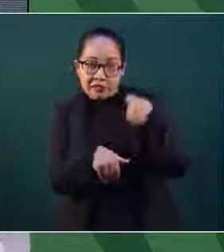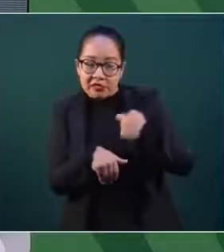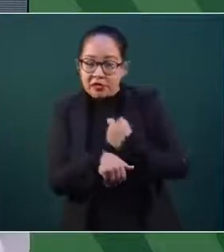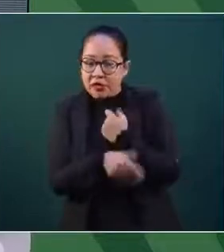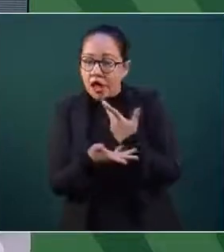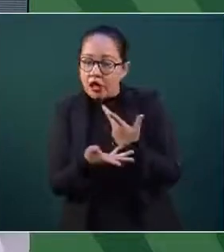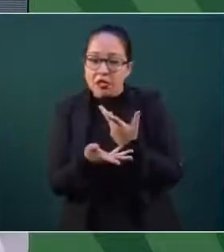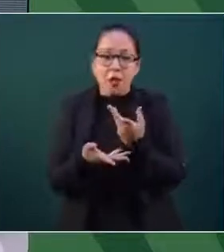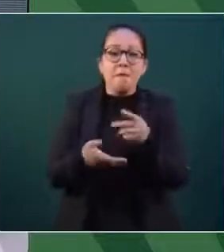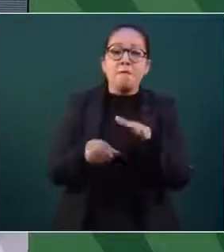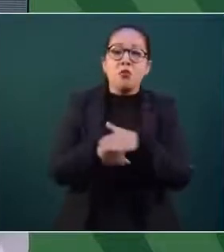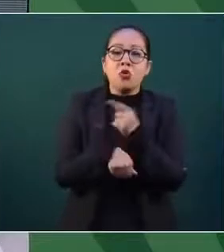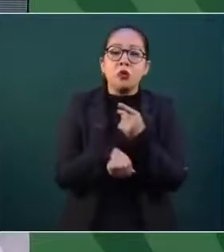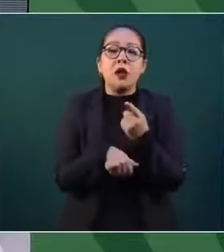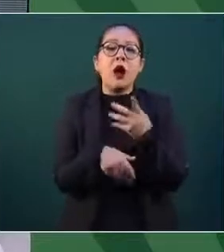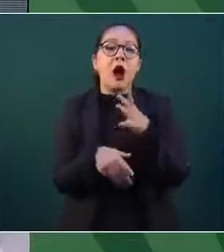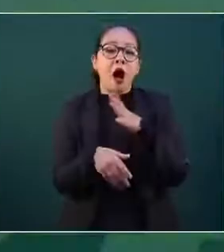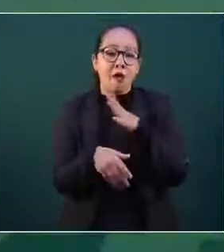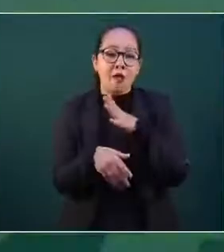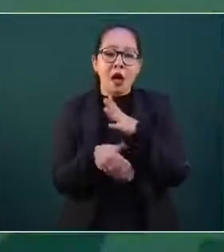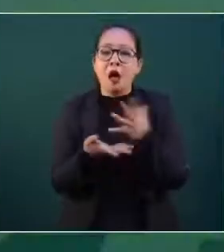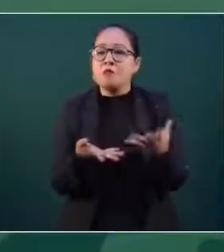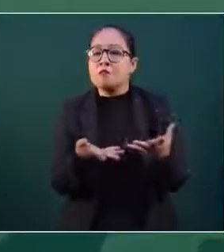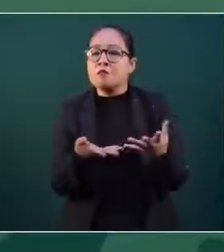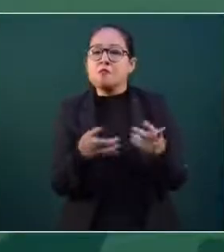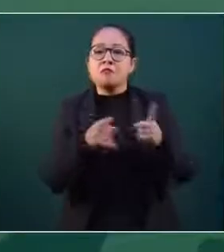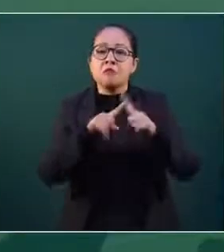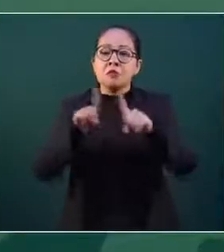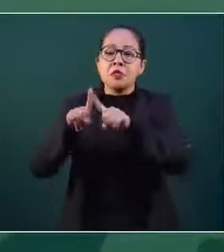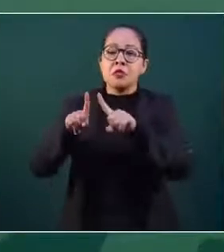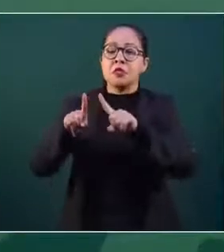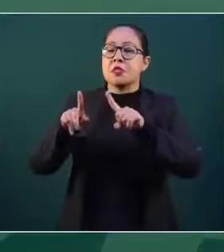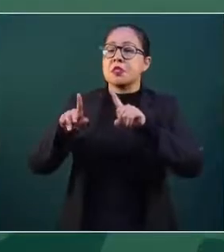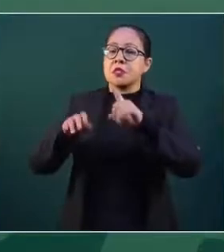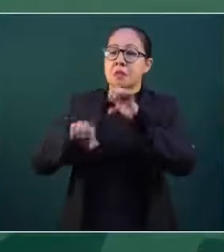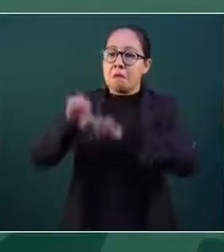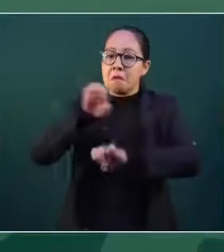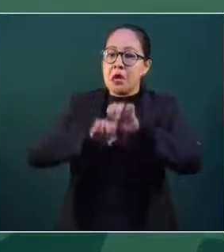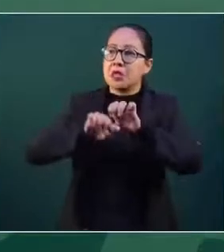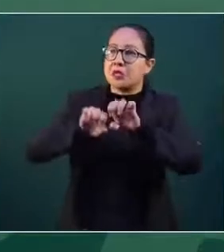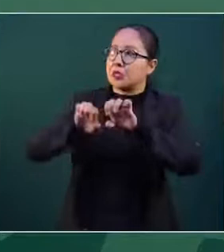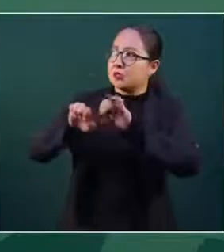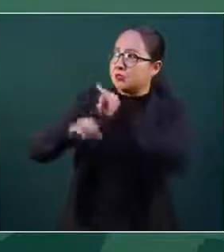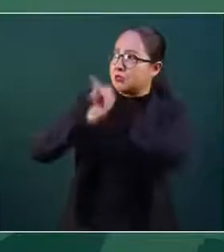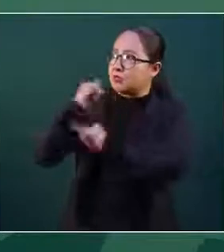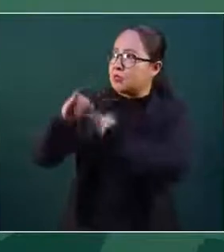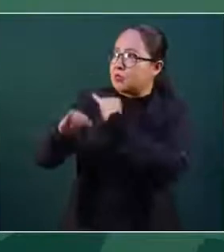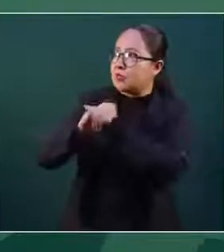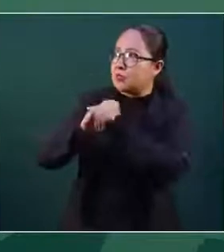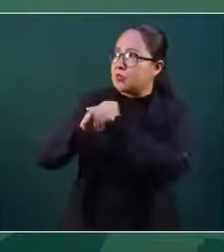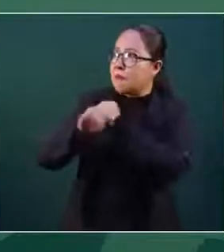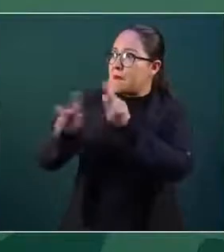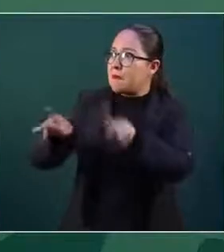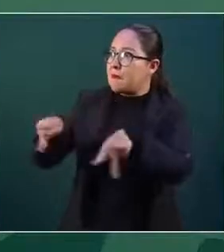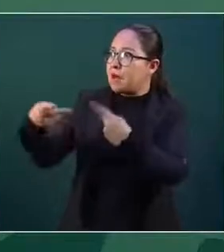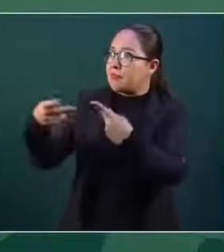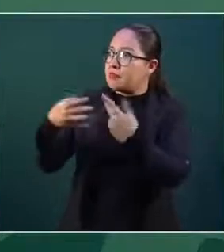plantas a empresas extranjeras y el propósito era vender